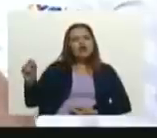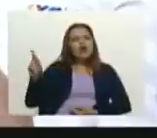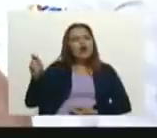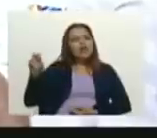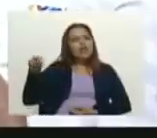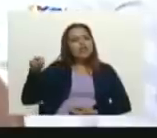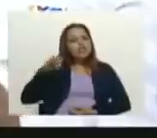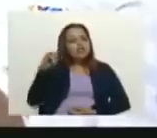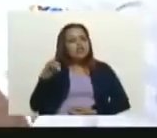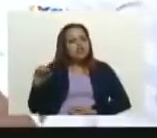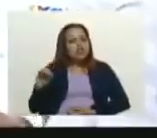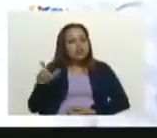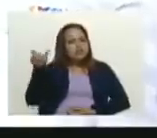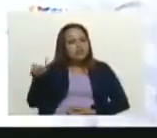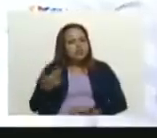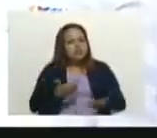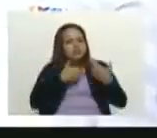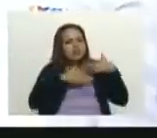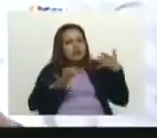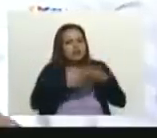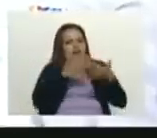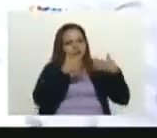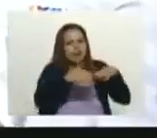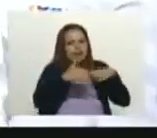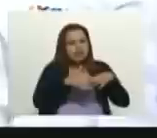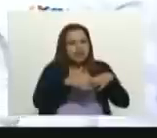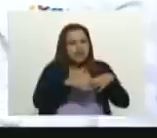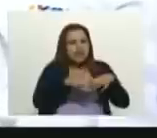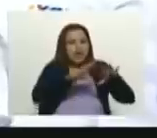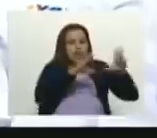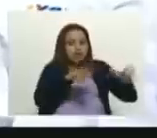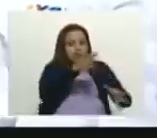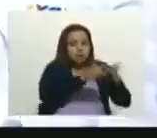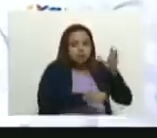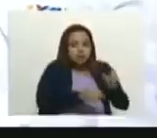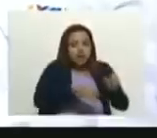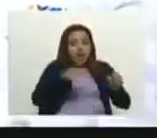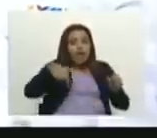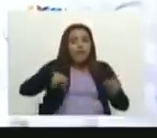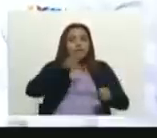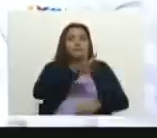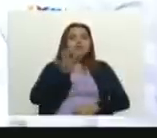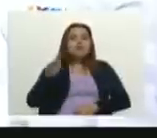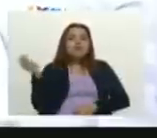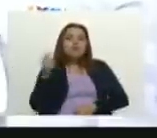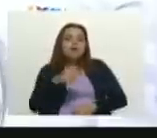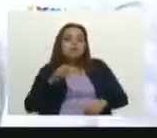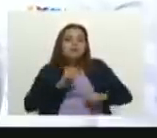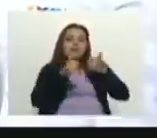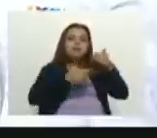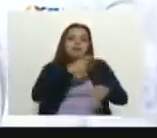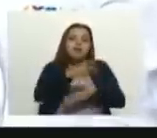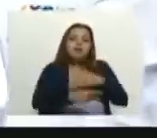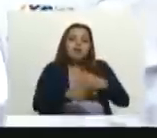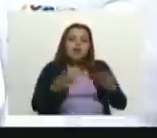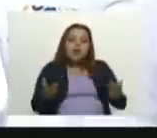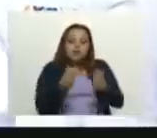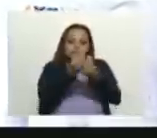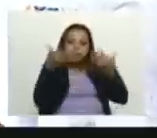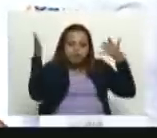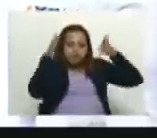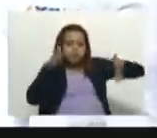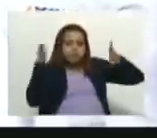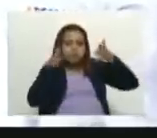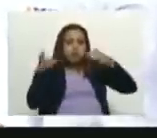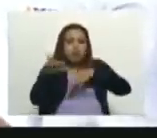musacia y lechosas, etcétera. Y el 24 de este mes vamos a comenzar un programa con las directrices de